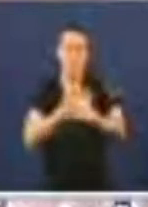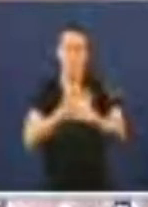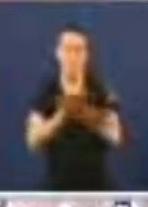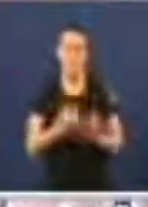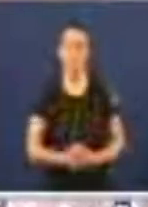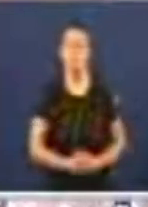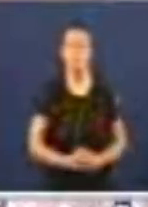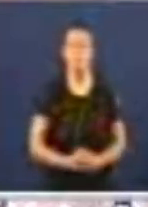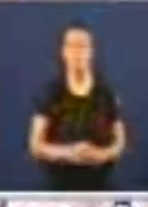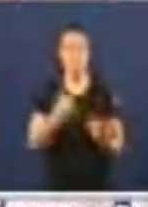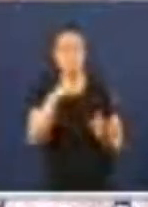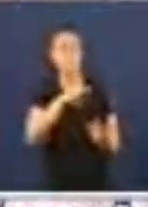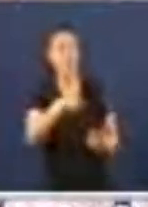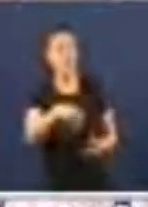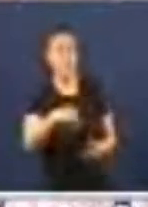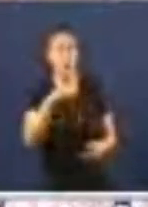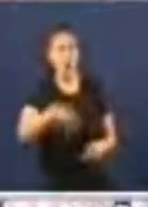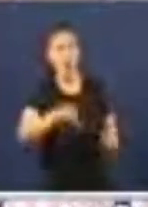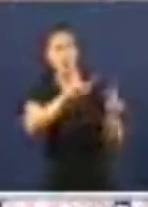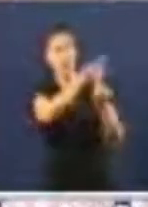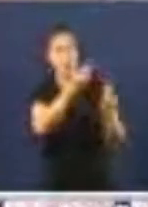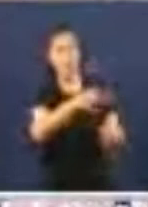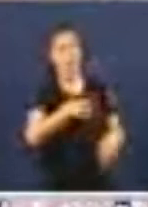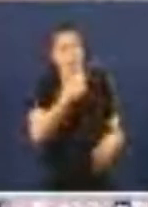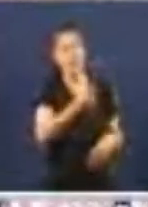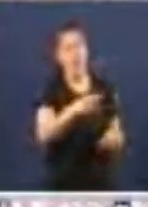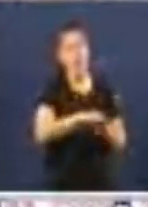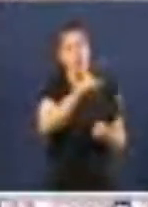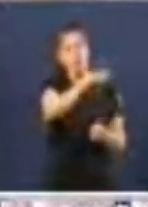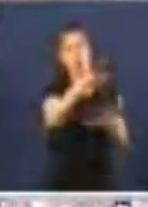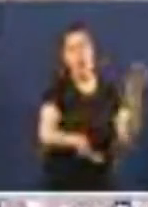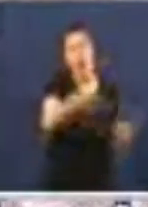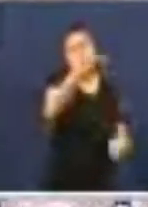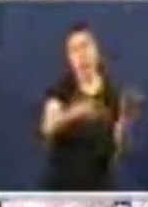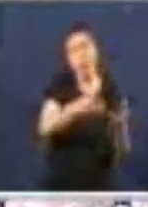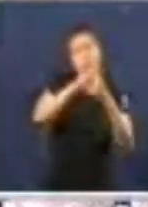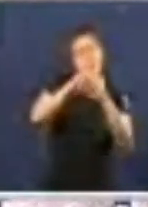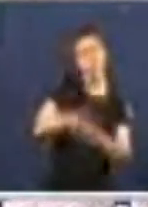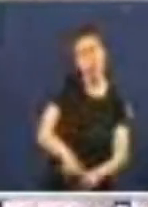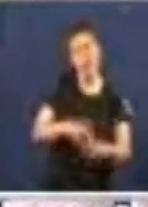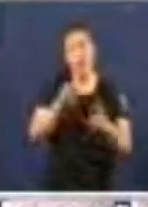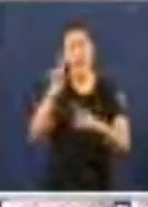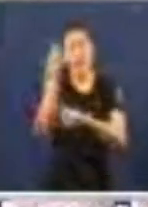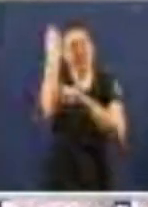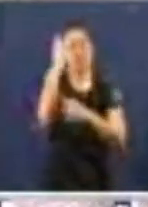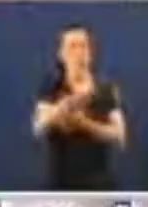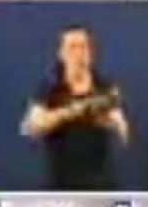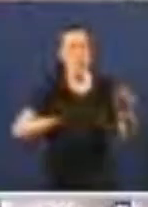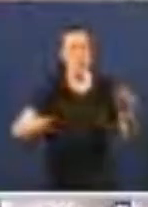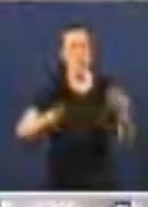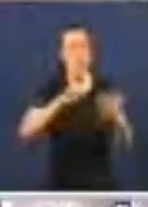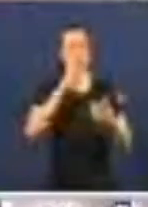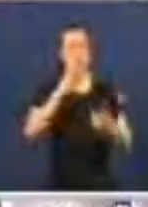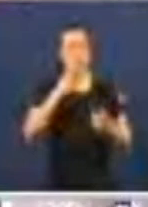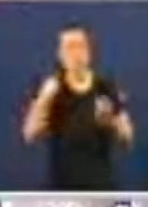Feijóo, na pregunta de hoxe queremos coñecer cal é o seu balanzo sobre os logros para Galiza desas intensas e